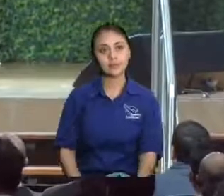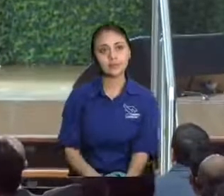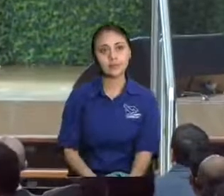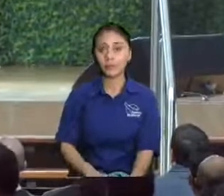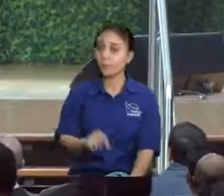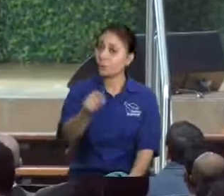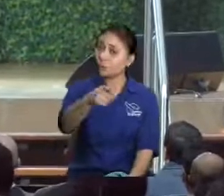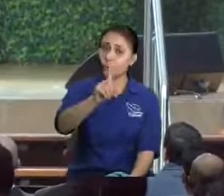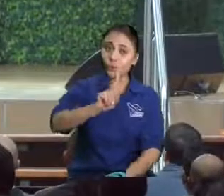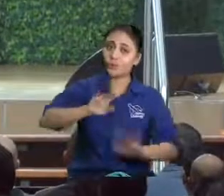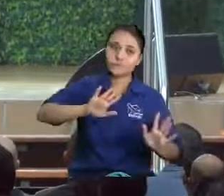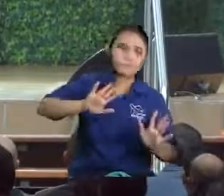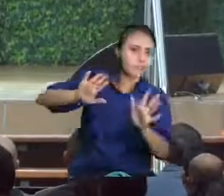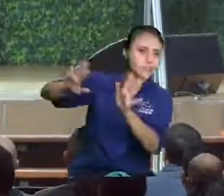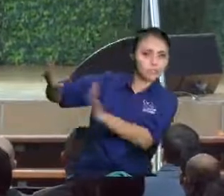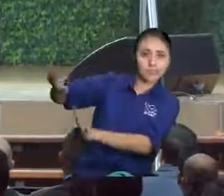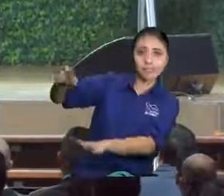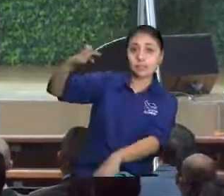No menosprecies las profecías.